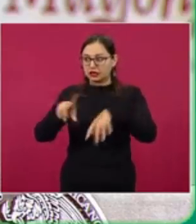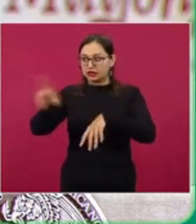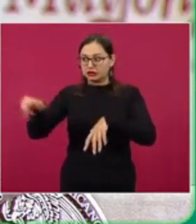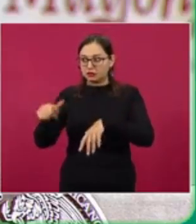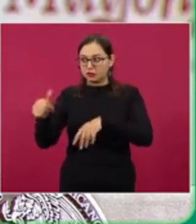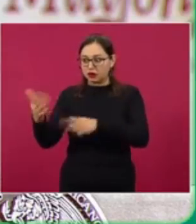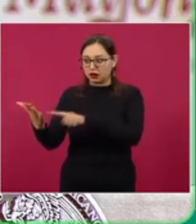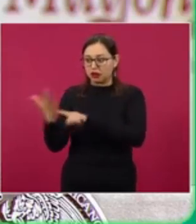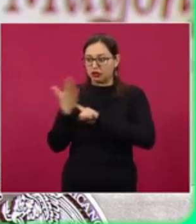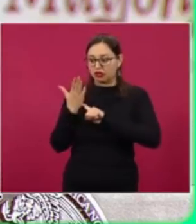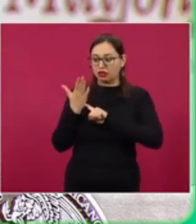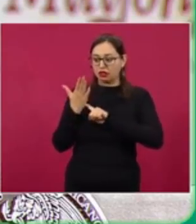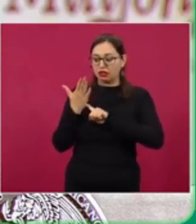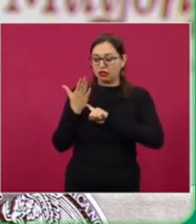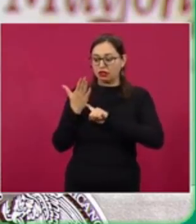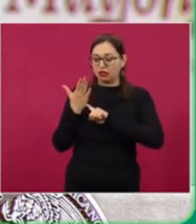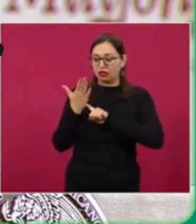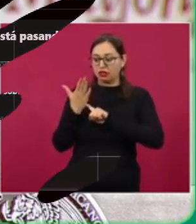aclaración.